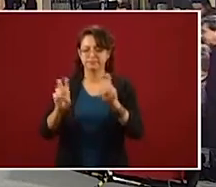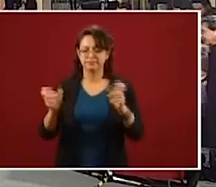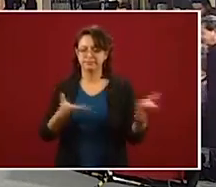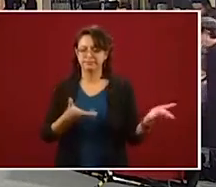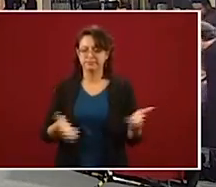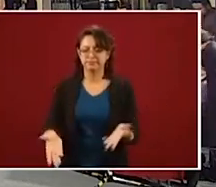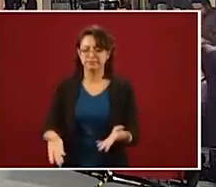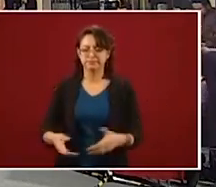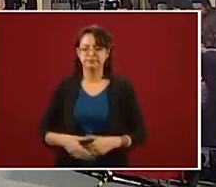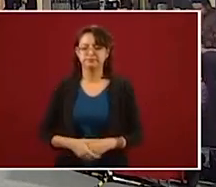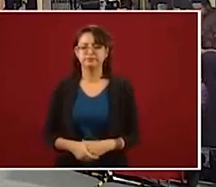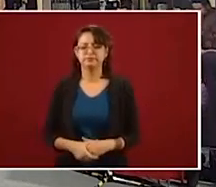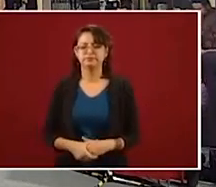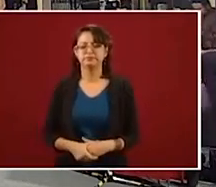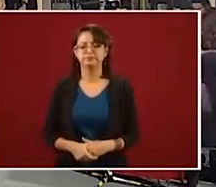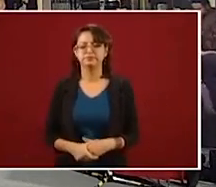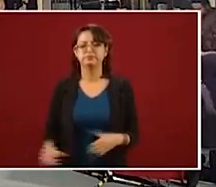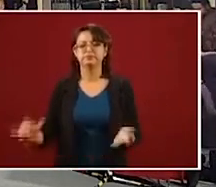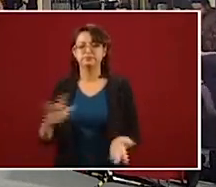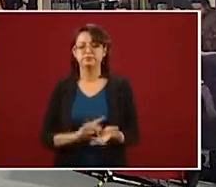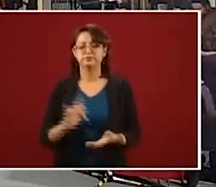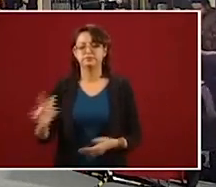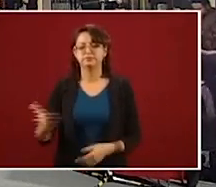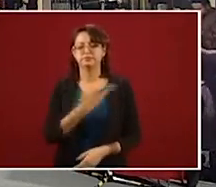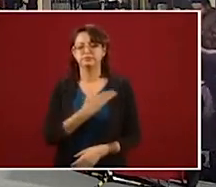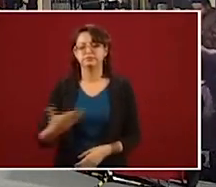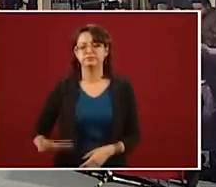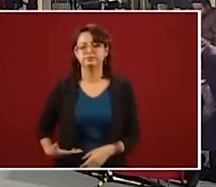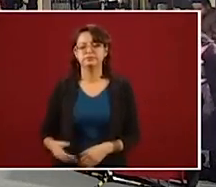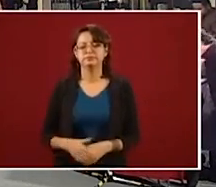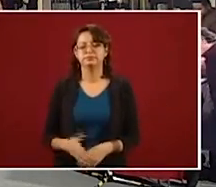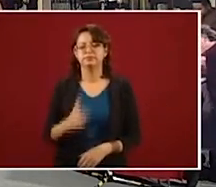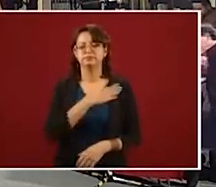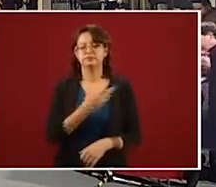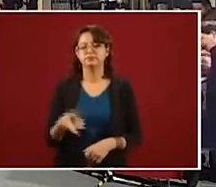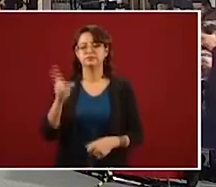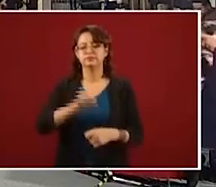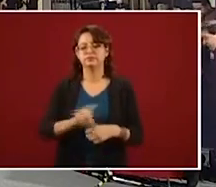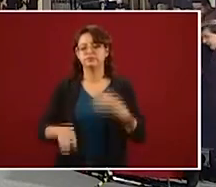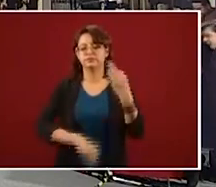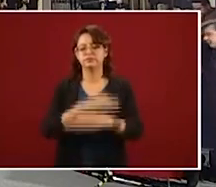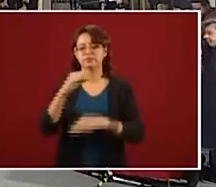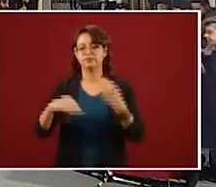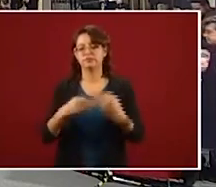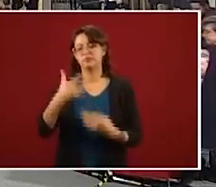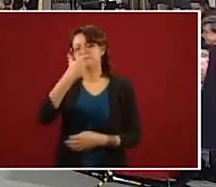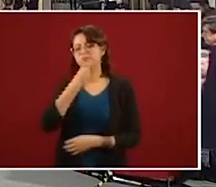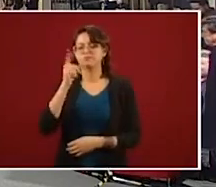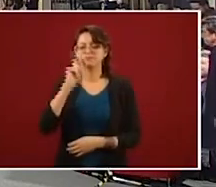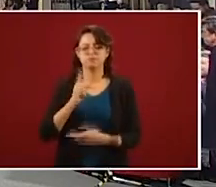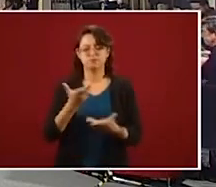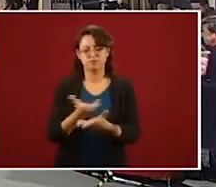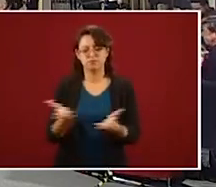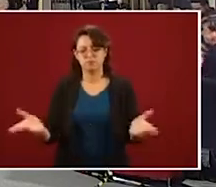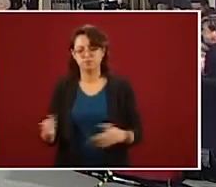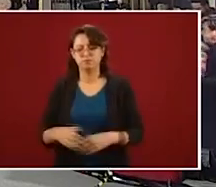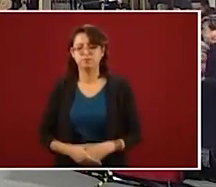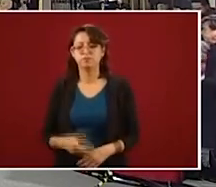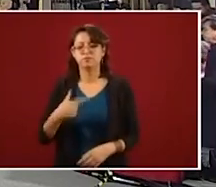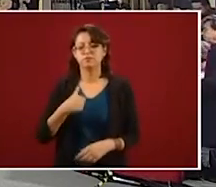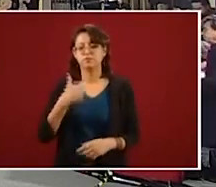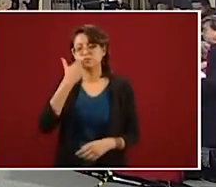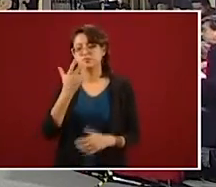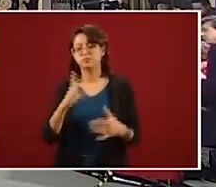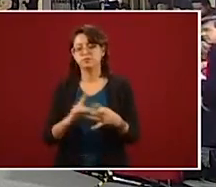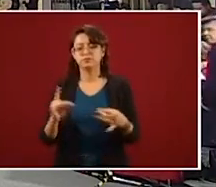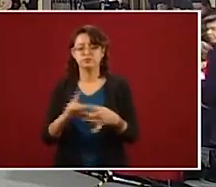gusto. Gracias, señor presidente. Muy buenos días, tengan todas y todos. Voy a decir de manera breve